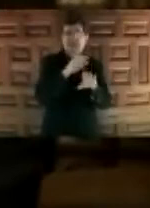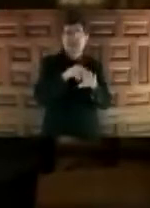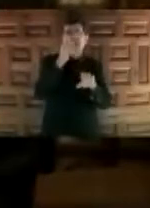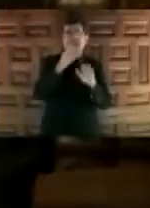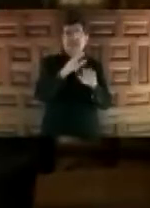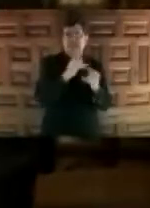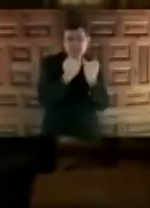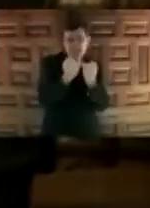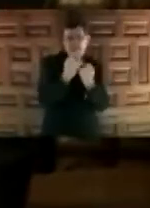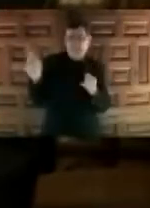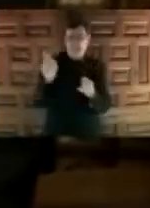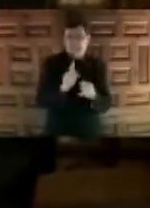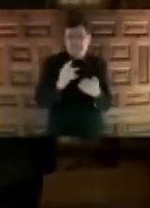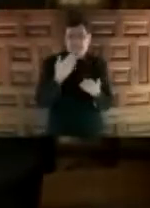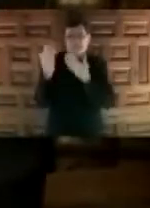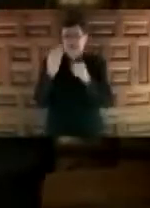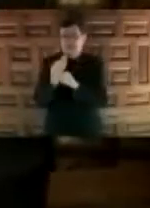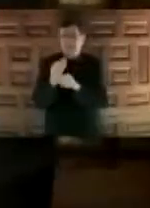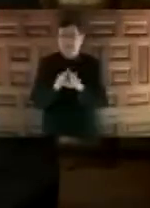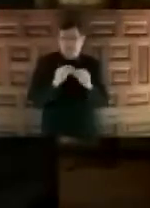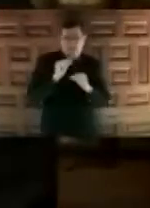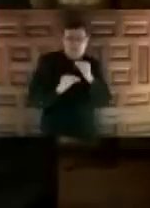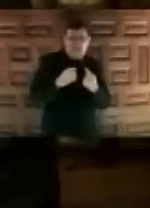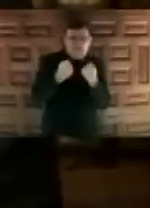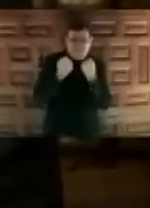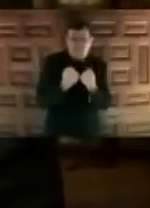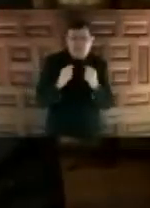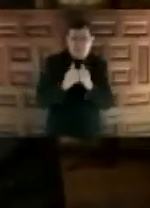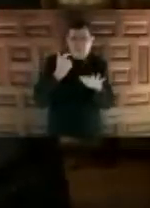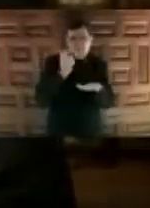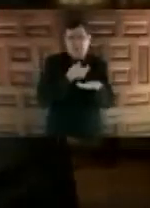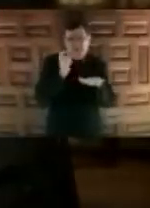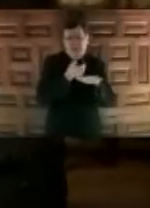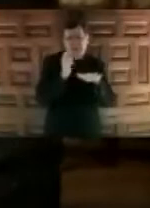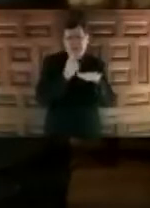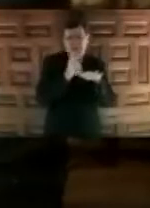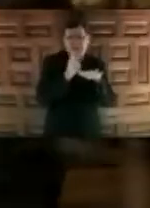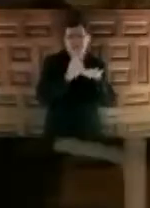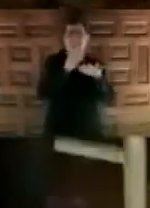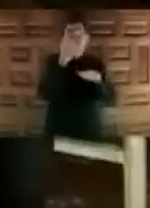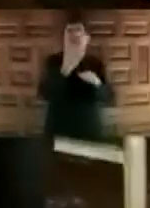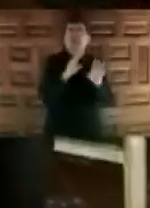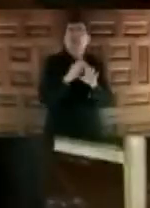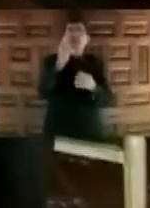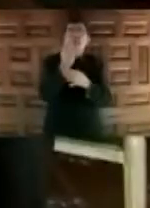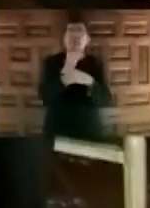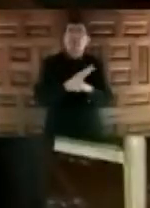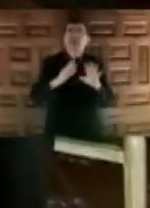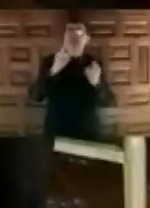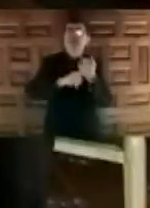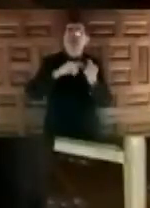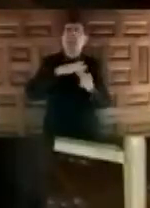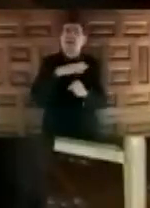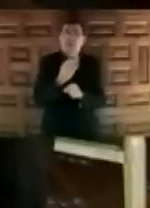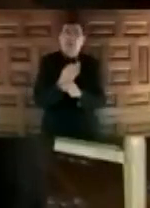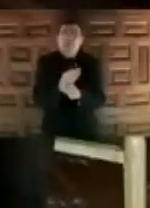es la estructura prácticamente que se va reforzando incluso con el financiamiento. Ahora, por la información que tenemos en